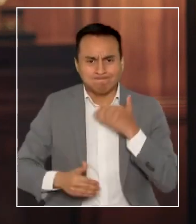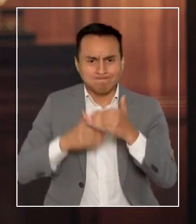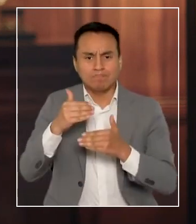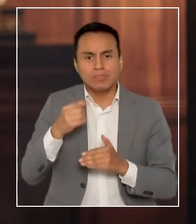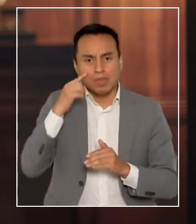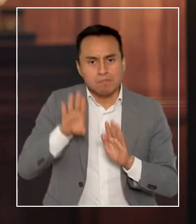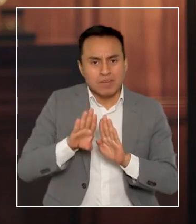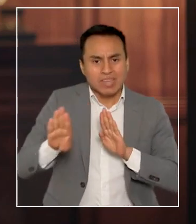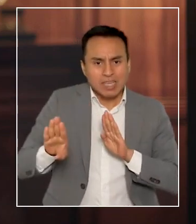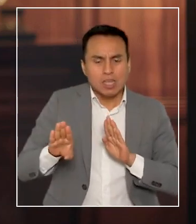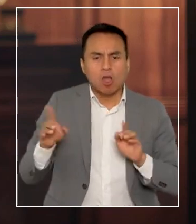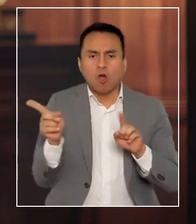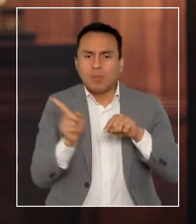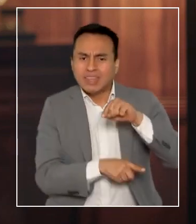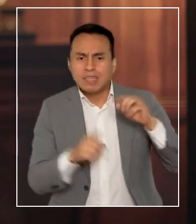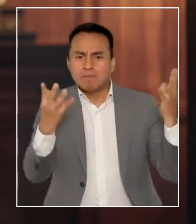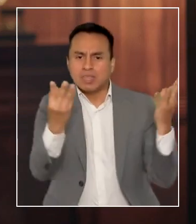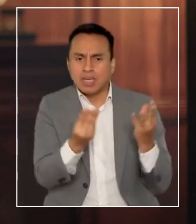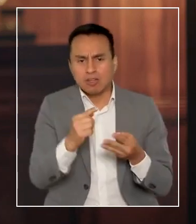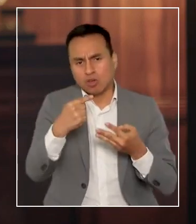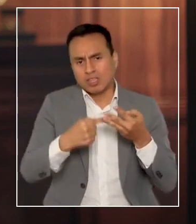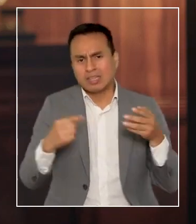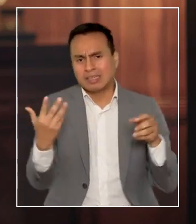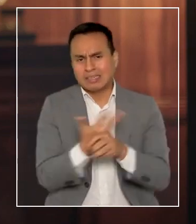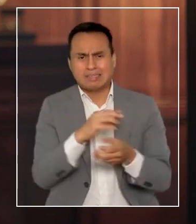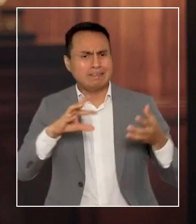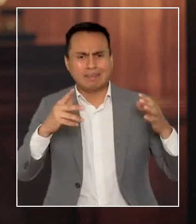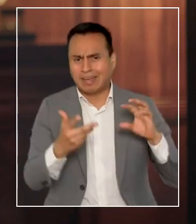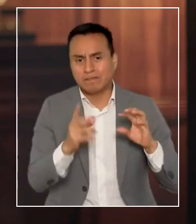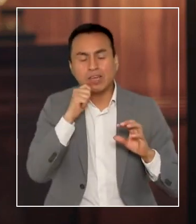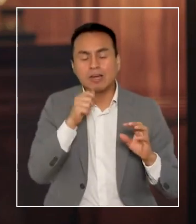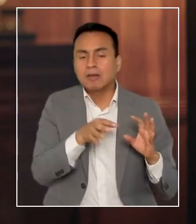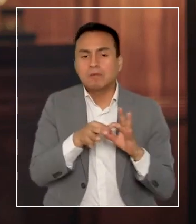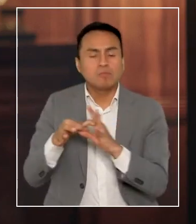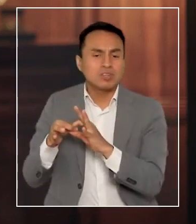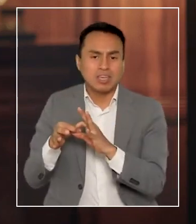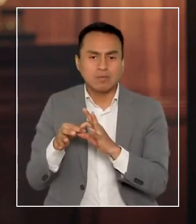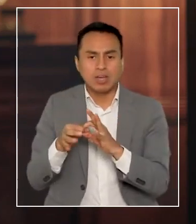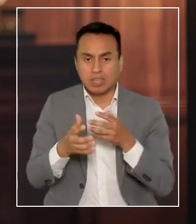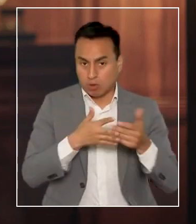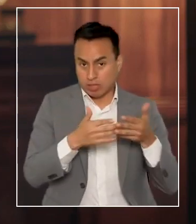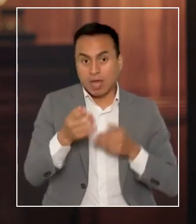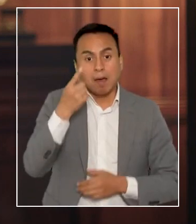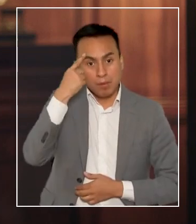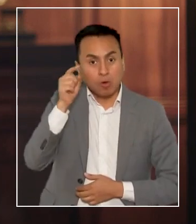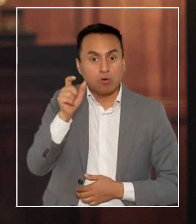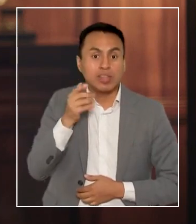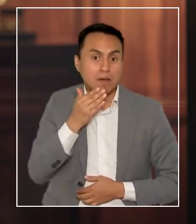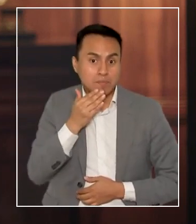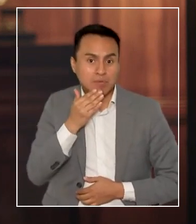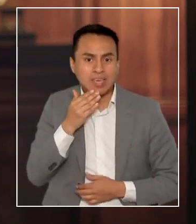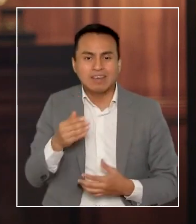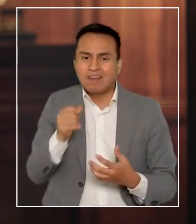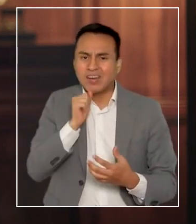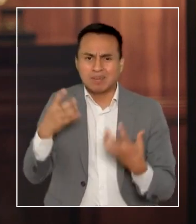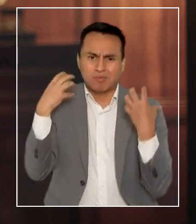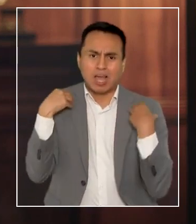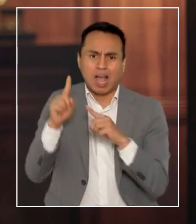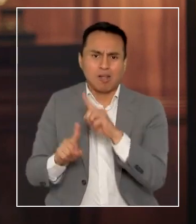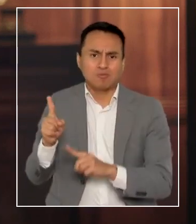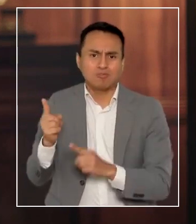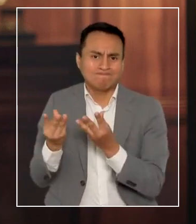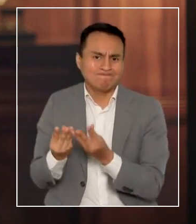prevenir combatir y mitigar todas estas desgracias que son fruto de la naturaleza pero también de la irresponsabilidad de unos